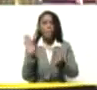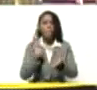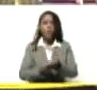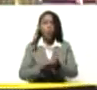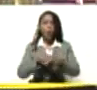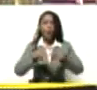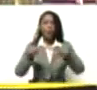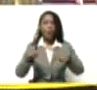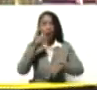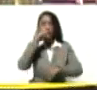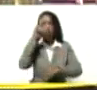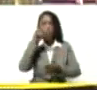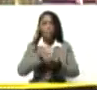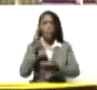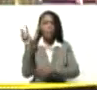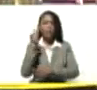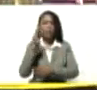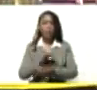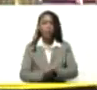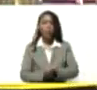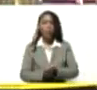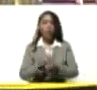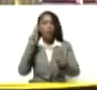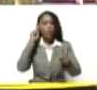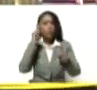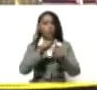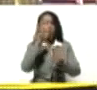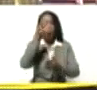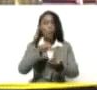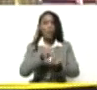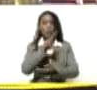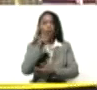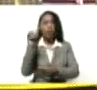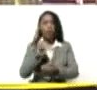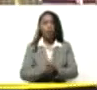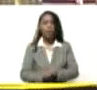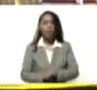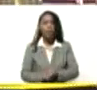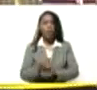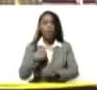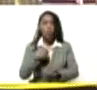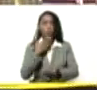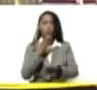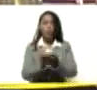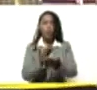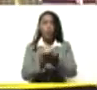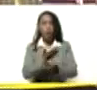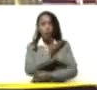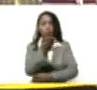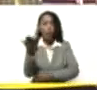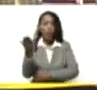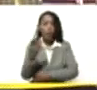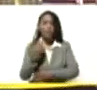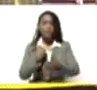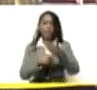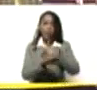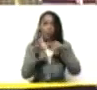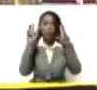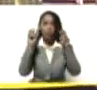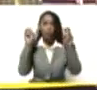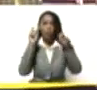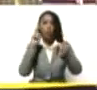año 2022, rumbo al 2030, yo les propongo que vayamos a un nuevo